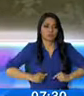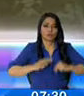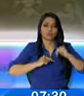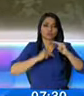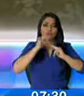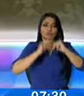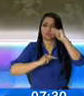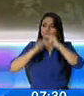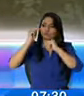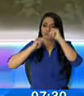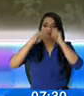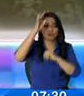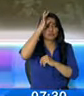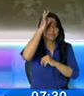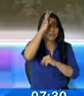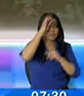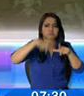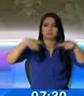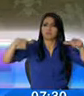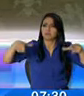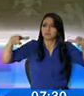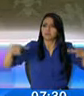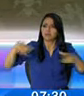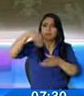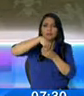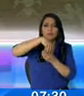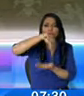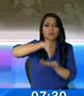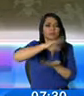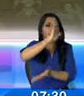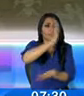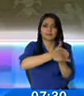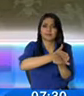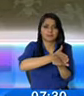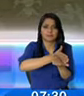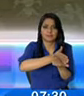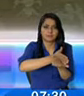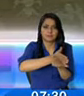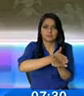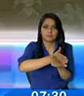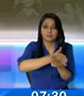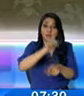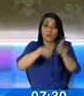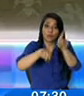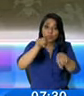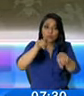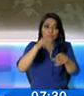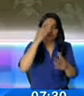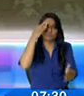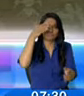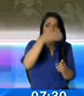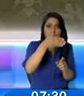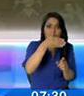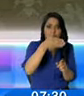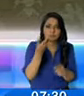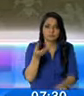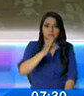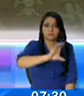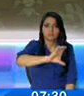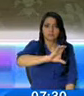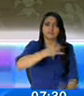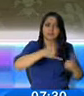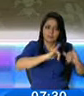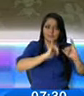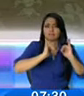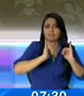construir hospitales gigantescos dentro de las ciudades aquellos que se hayan que estén proyectados y financiados se lo seguirá